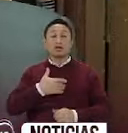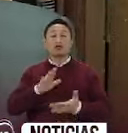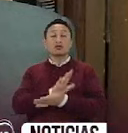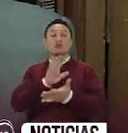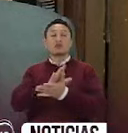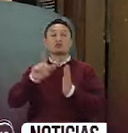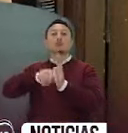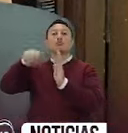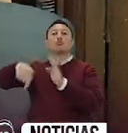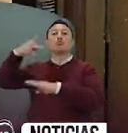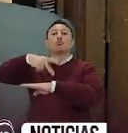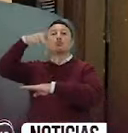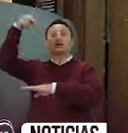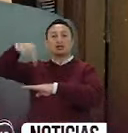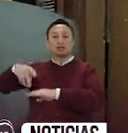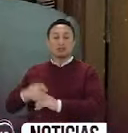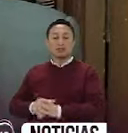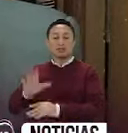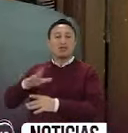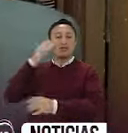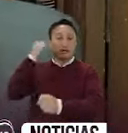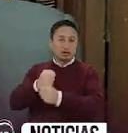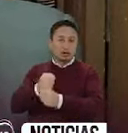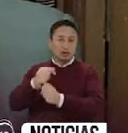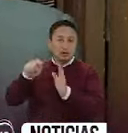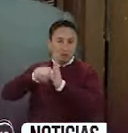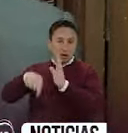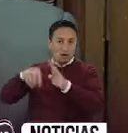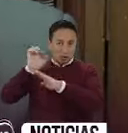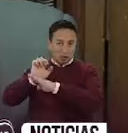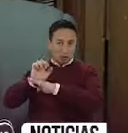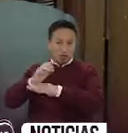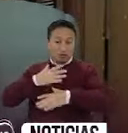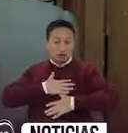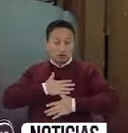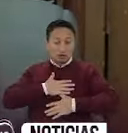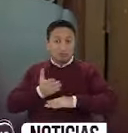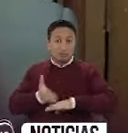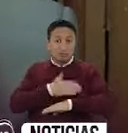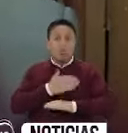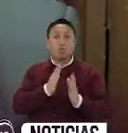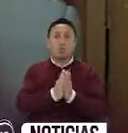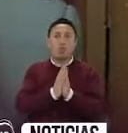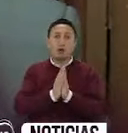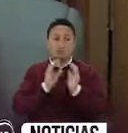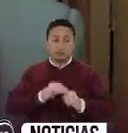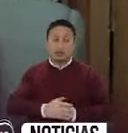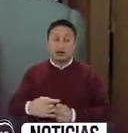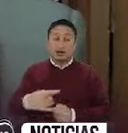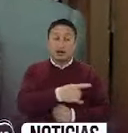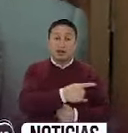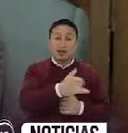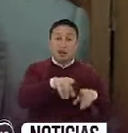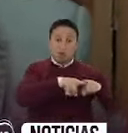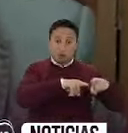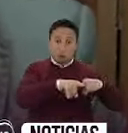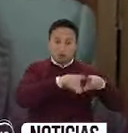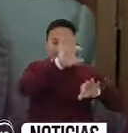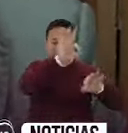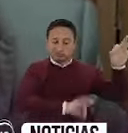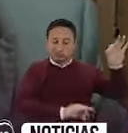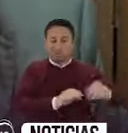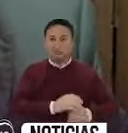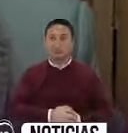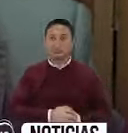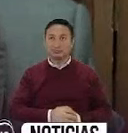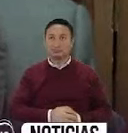de Pichincha y como Federación Nacional de Abogados del Ecuador, nosotros solicitamos que se declare esa nulidad total insanable. ¿Esto